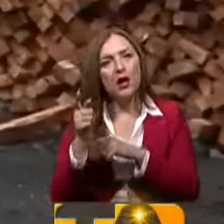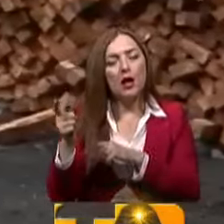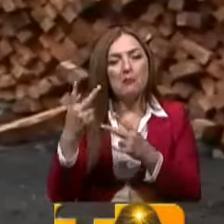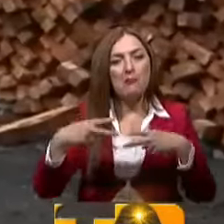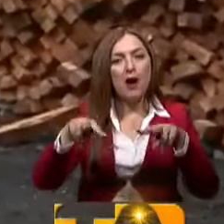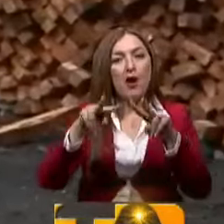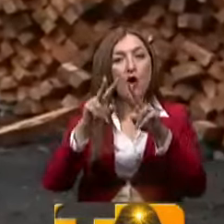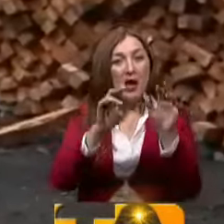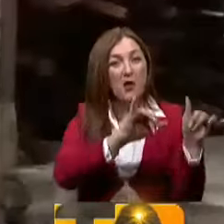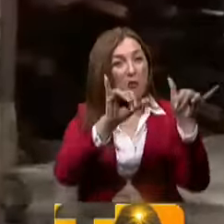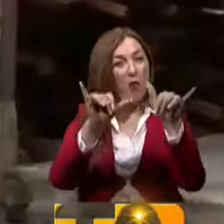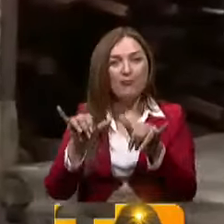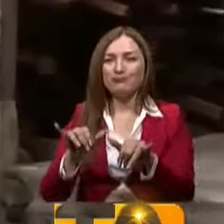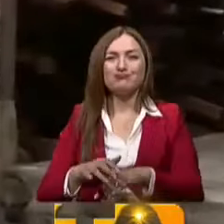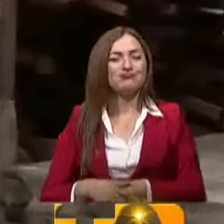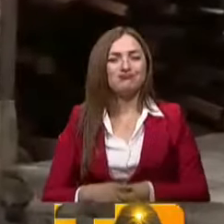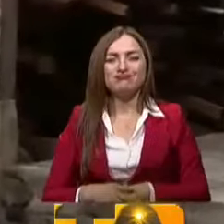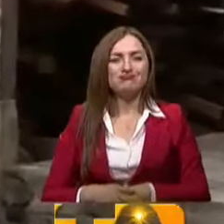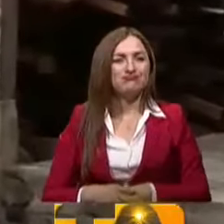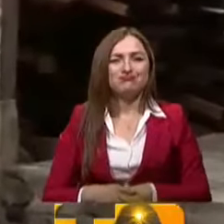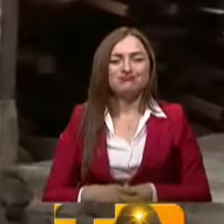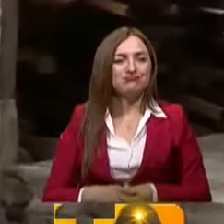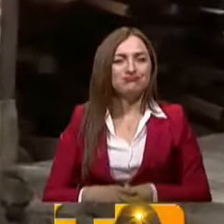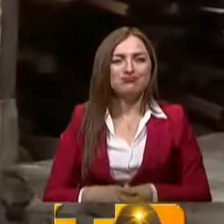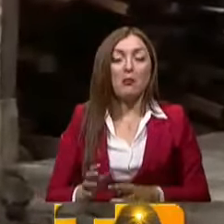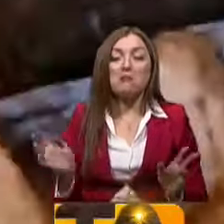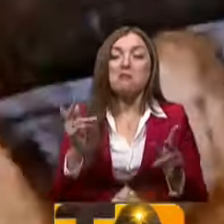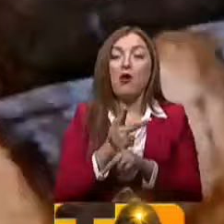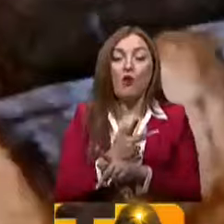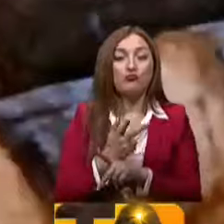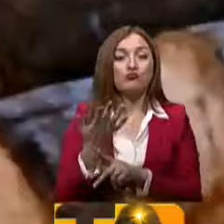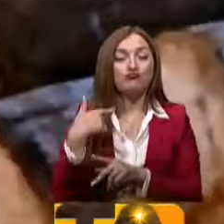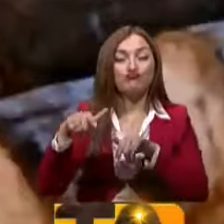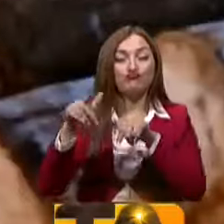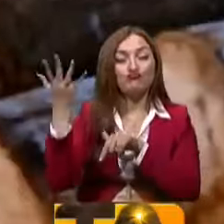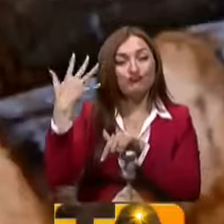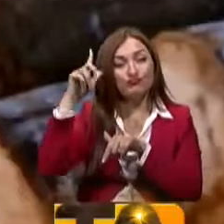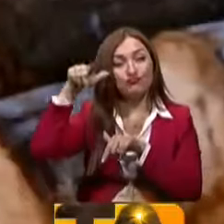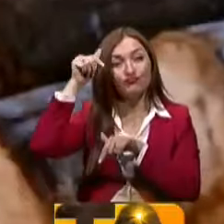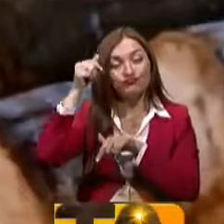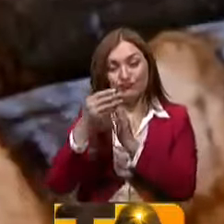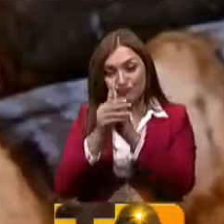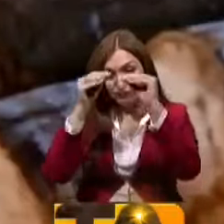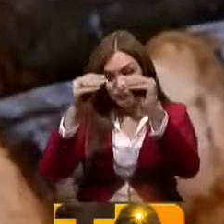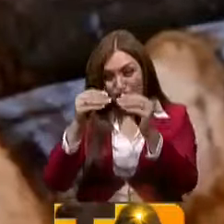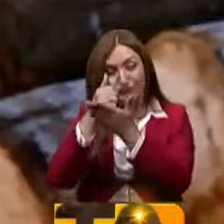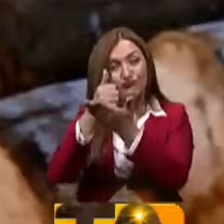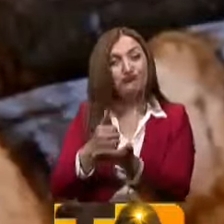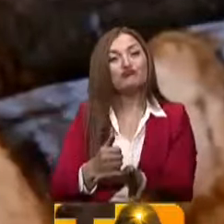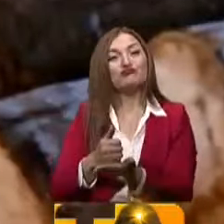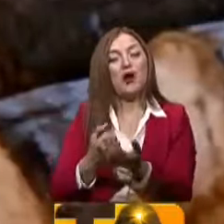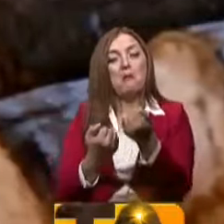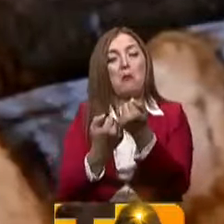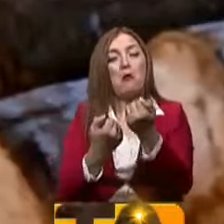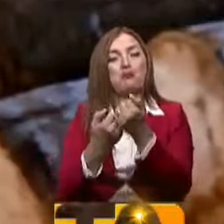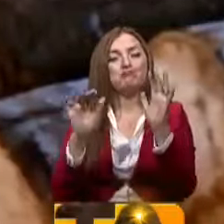precios no son los mismos, señalan los productores. Y lo que es peor, desde las instancias del Estado no hay capacitación, mucho menos